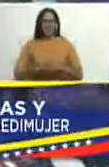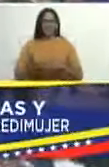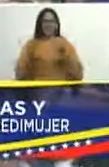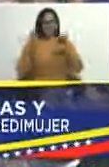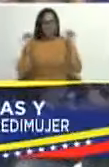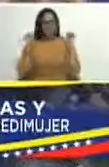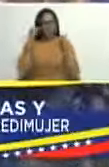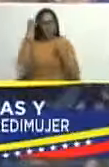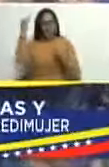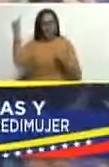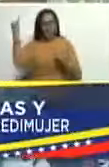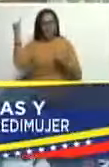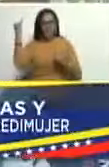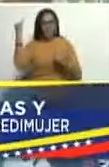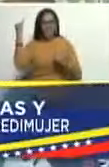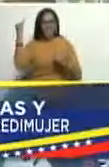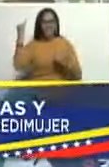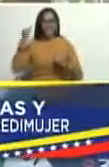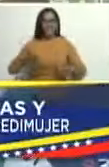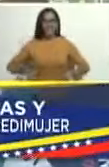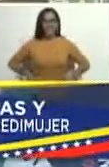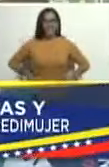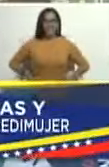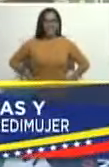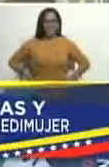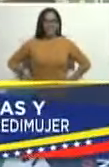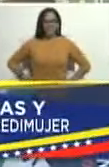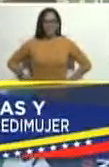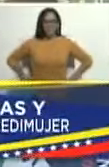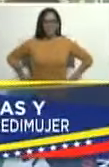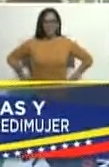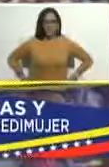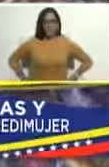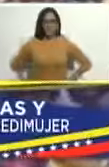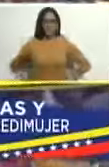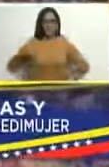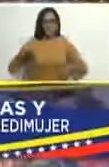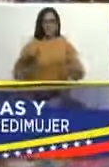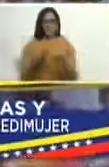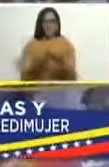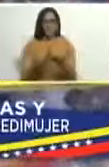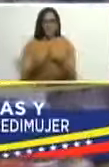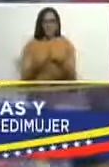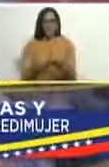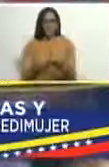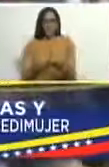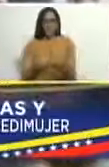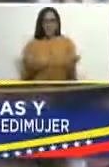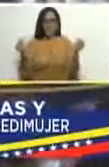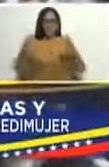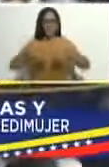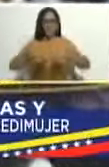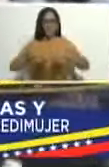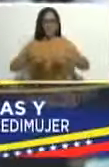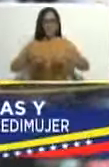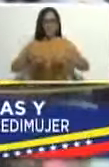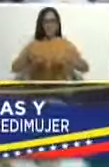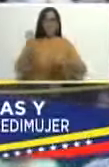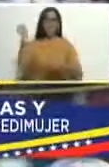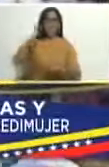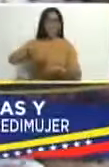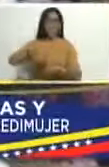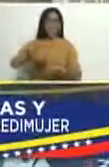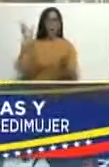¿Entendieron la idea? ¿Captaron la propuesta? ¿Están de acuerdo? ¿La aprobamos?